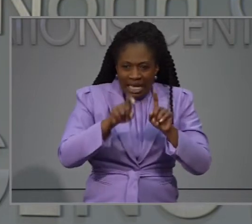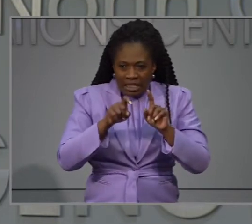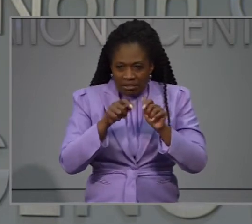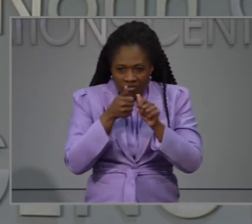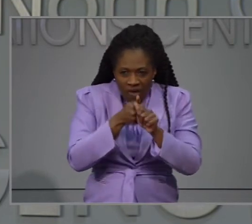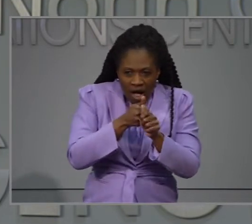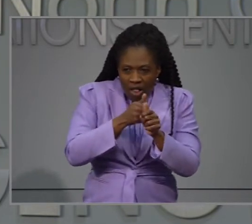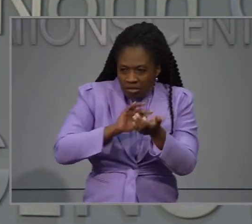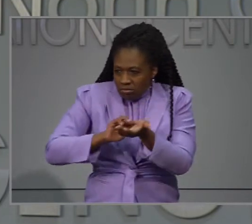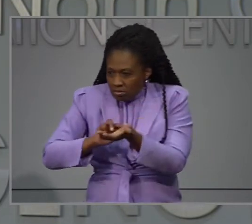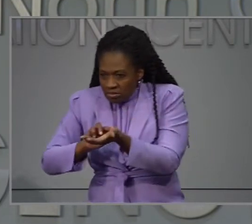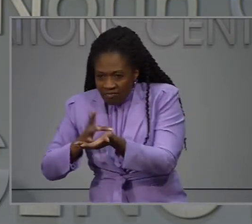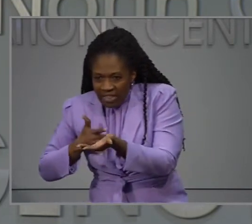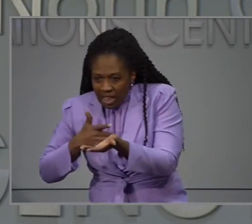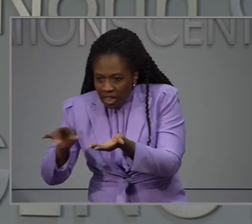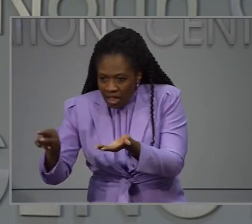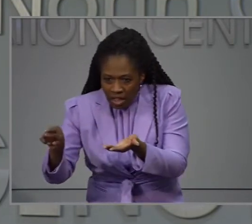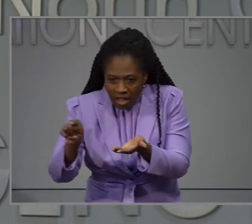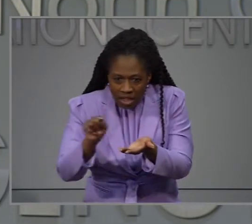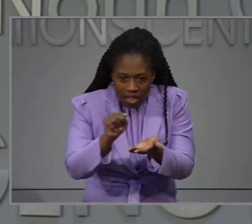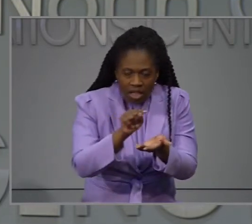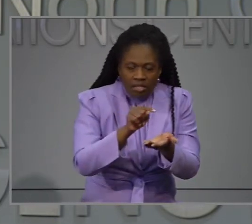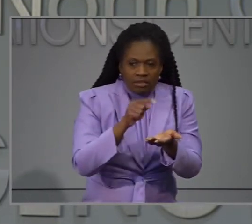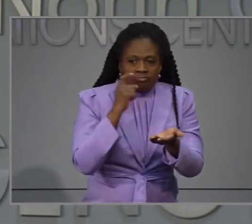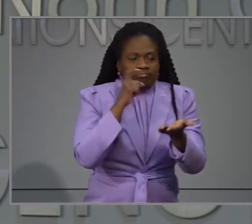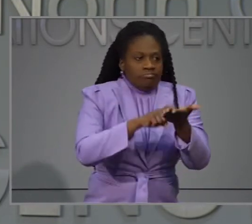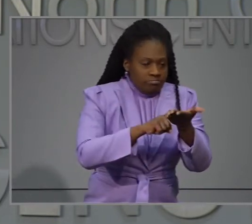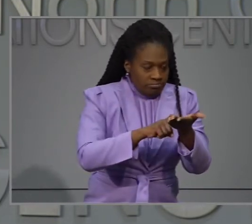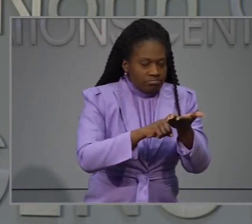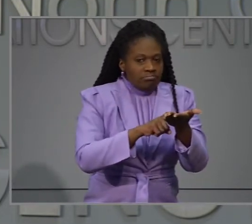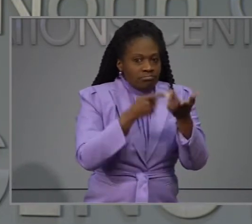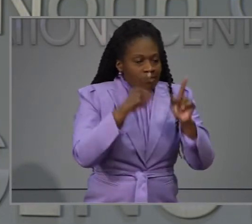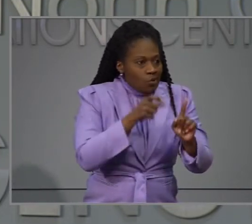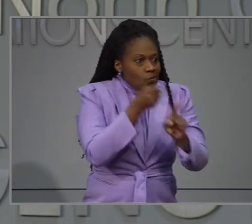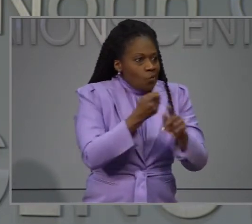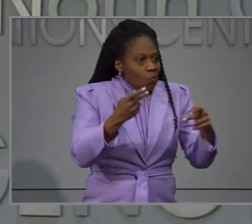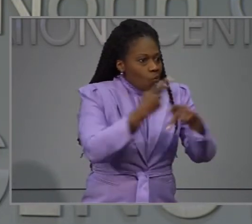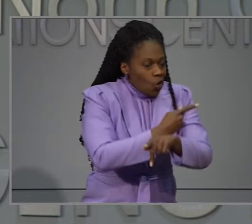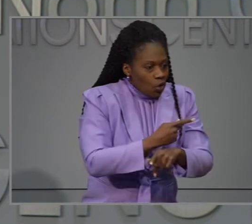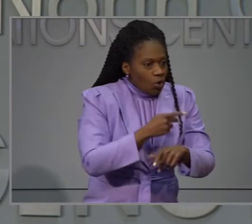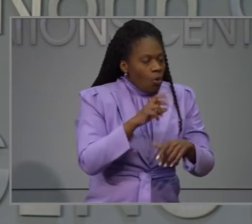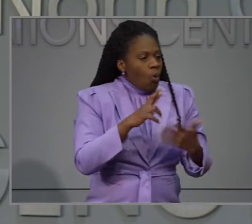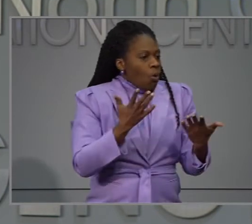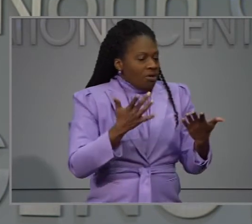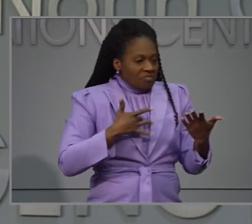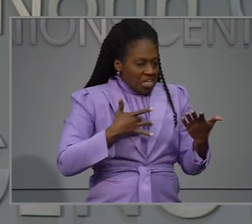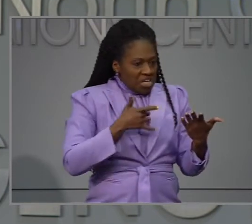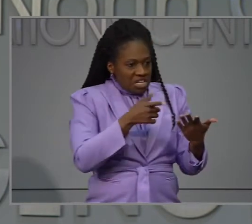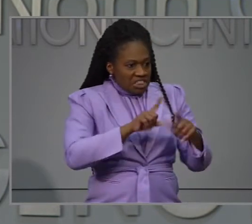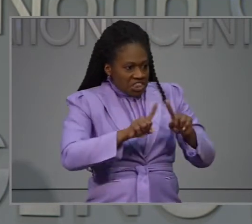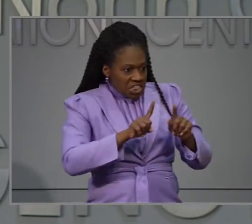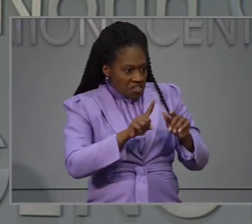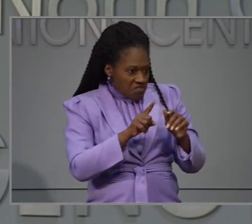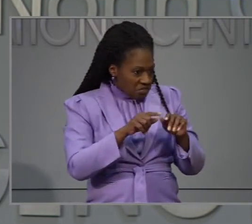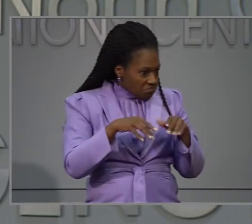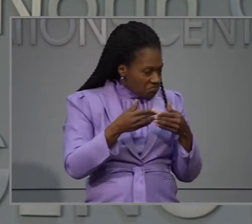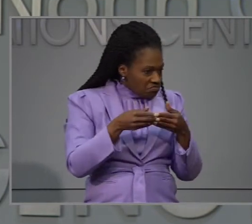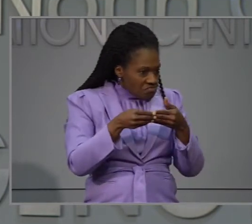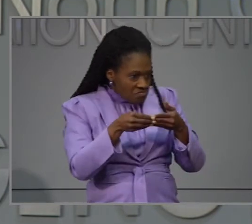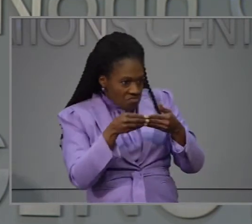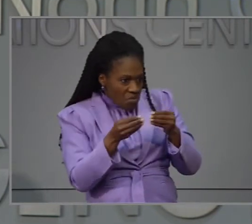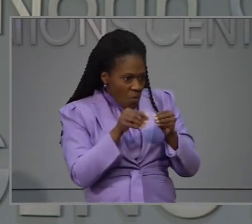pruebas y el rastreo en estas regiones del estado para ver si hay algún potencial de tener